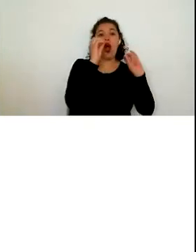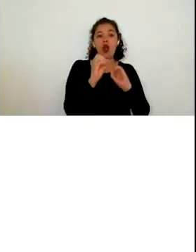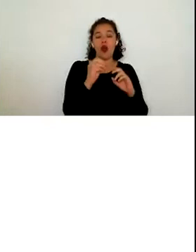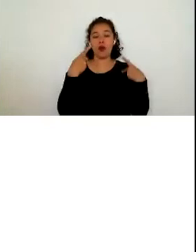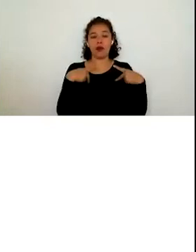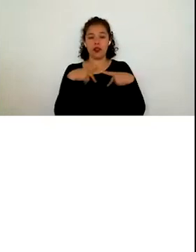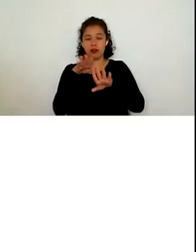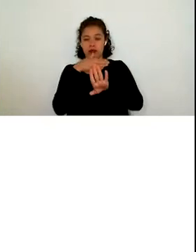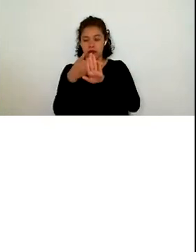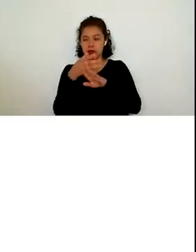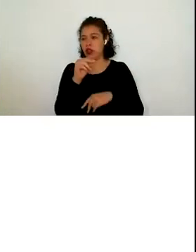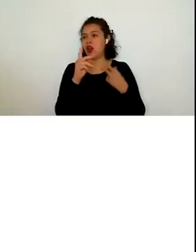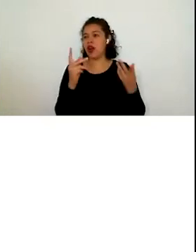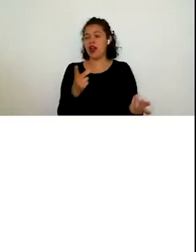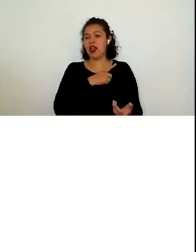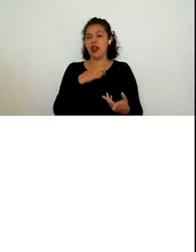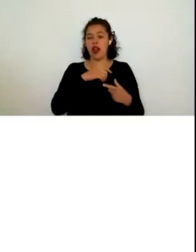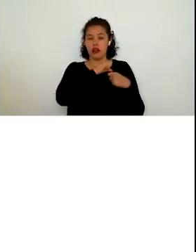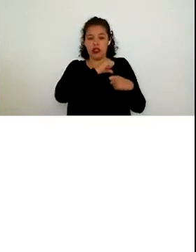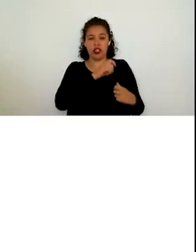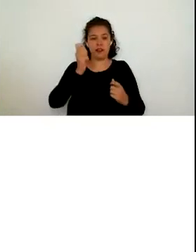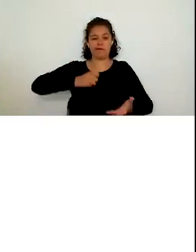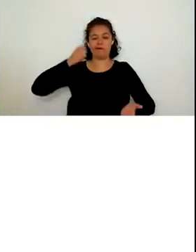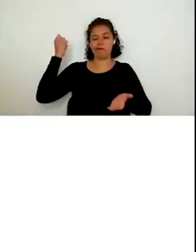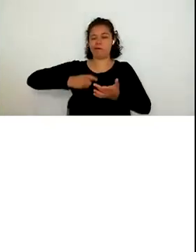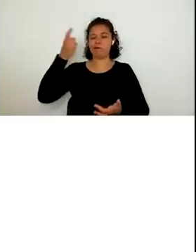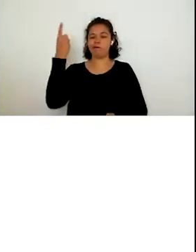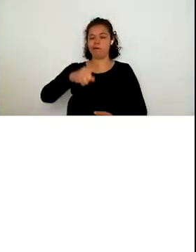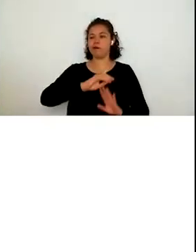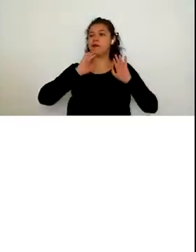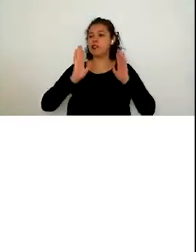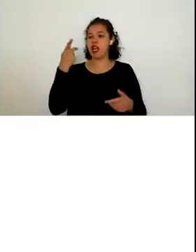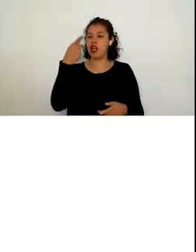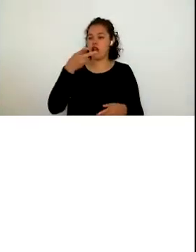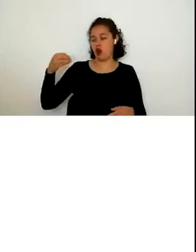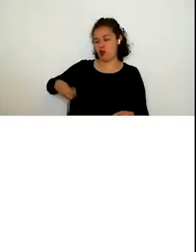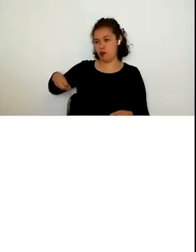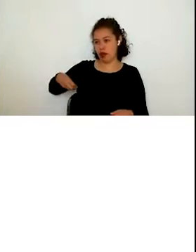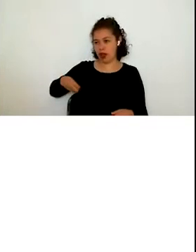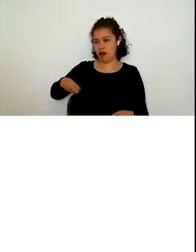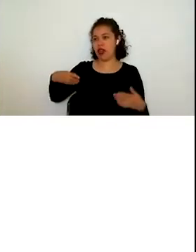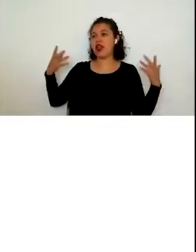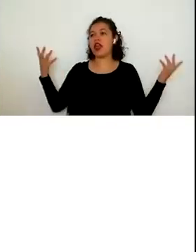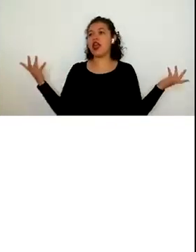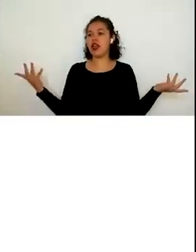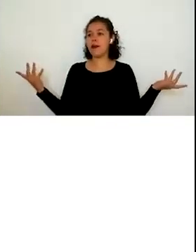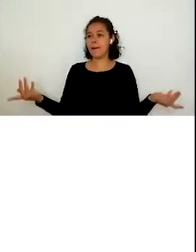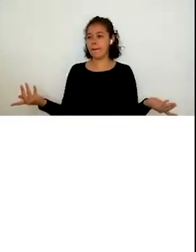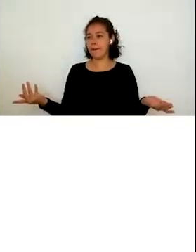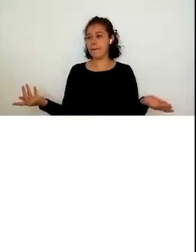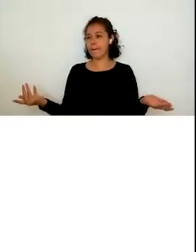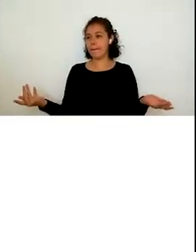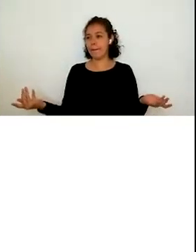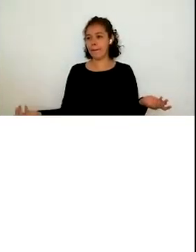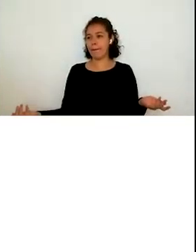sea condenado por una autoridad judicial que ya se le haya encontrado culpable, y entonces, pues, obviamente no es